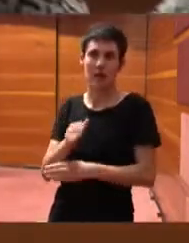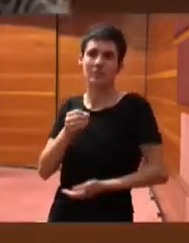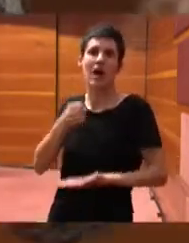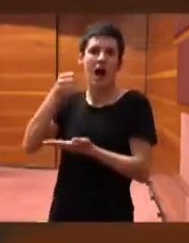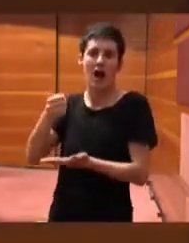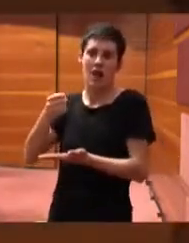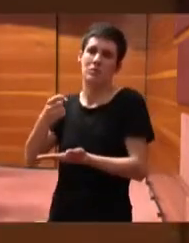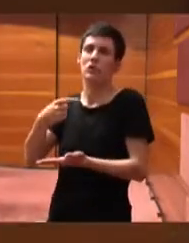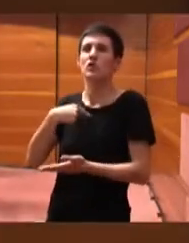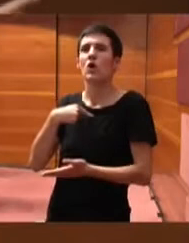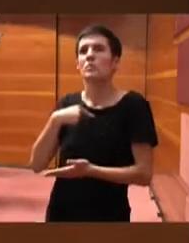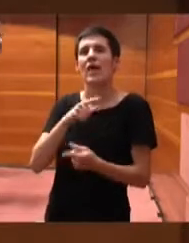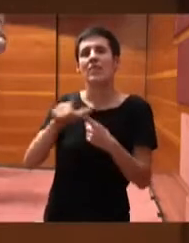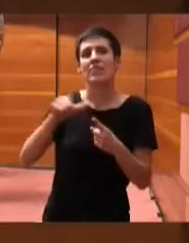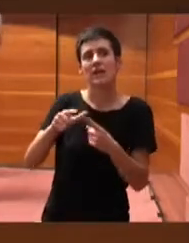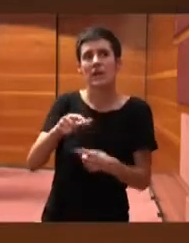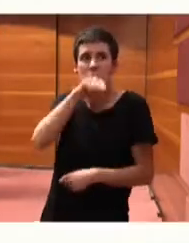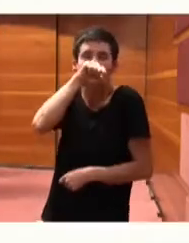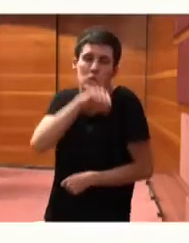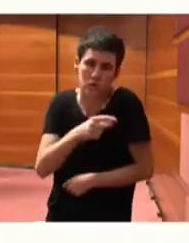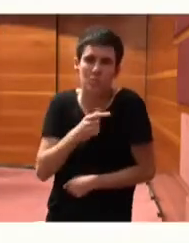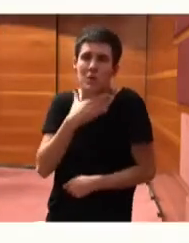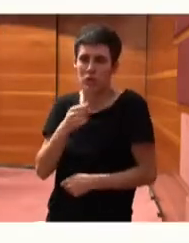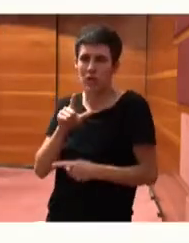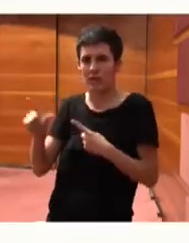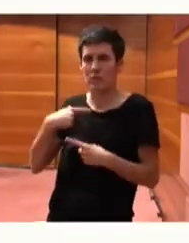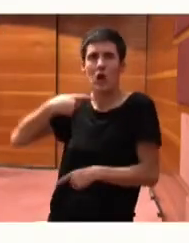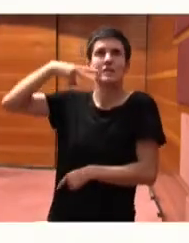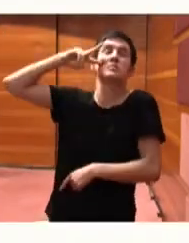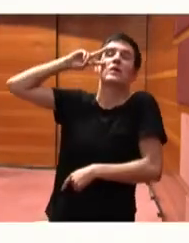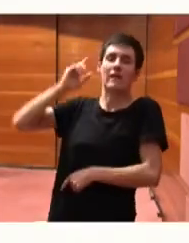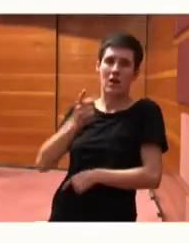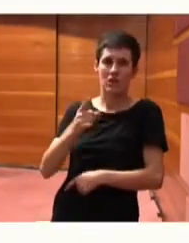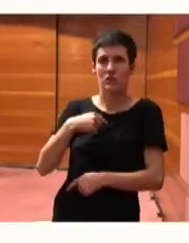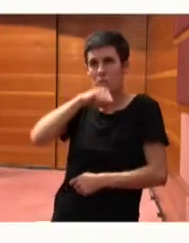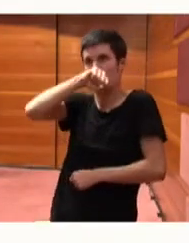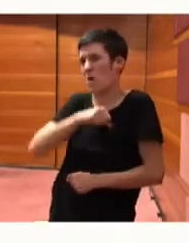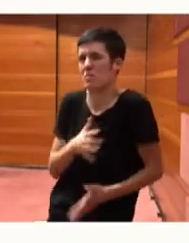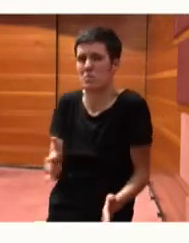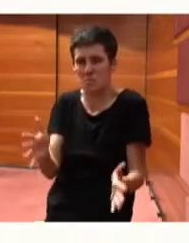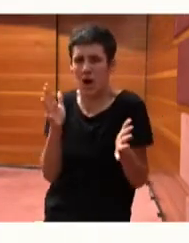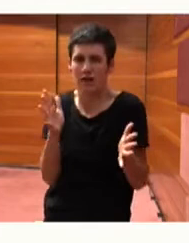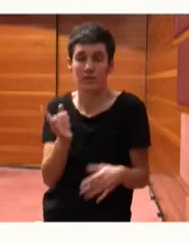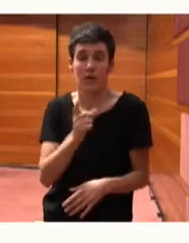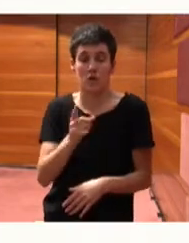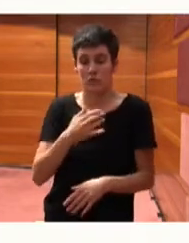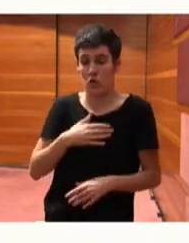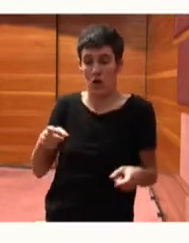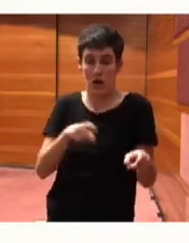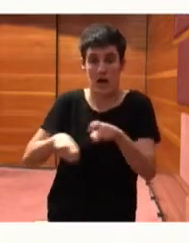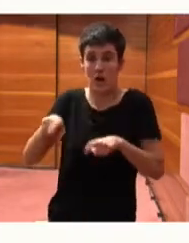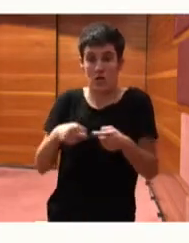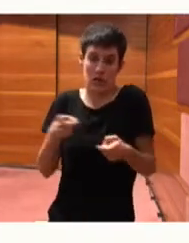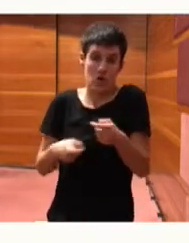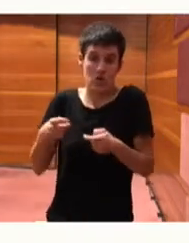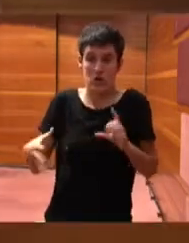soy cinéfila, bueno, me gusta el cine como a todo el mundo, pero no soy experta en cine, no me apasiona el cine, no tengo un negocio relacionado con el